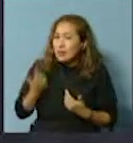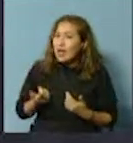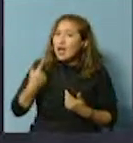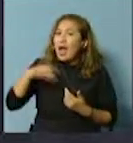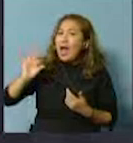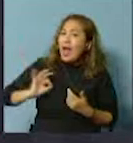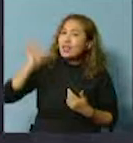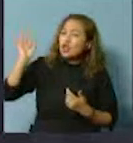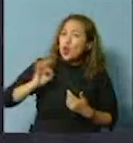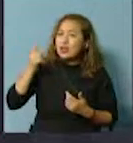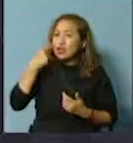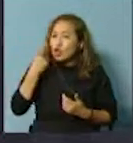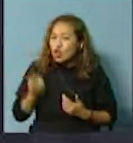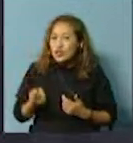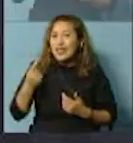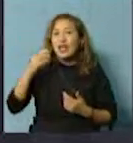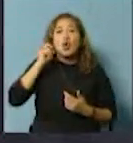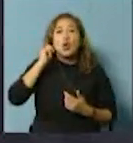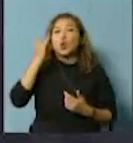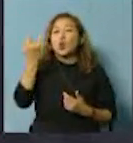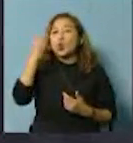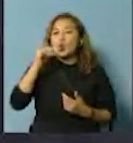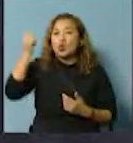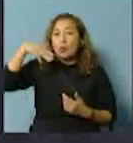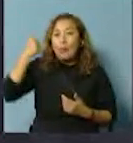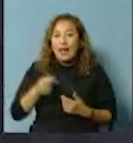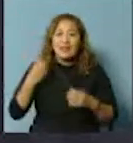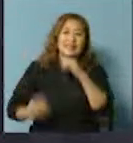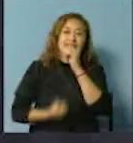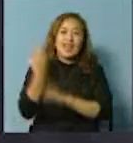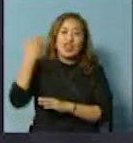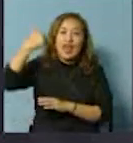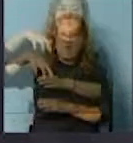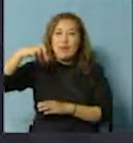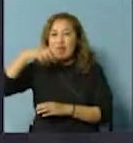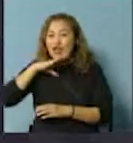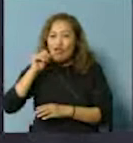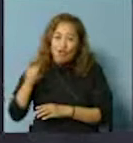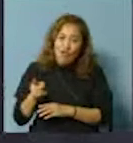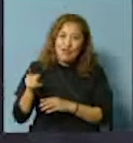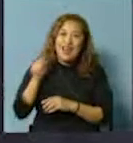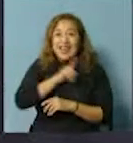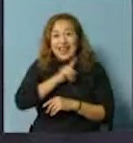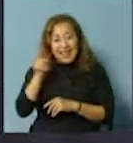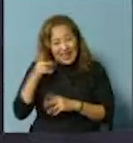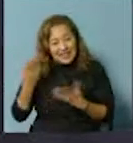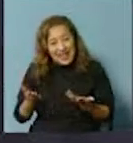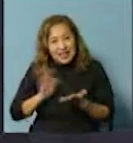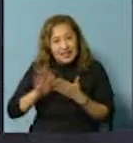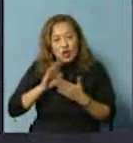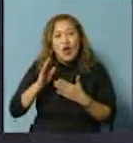cuantos años el nombre de ricardo guzmán exactamente en el movimiento popular jujeño